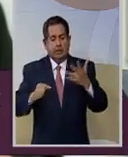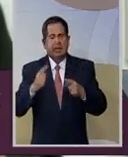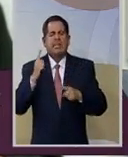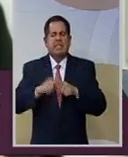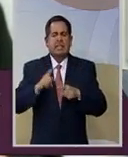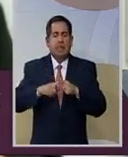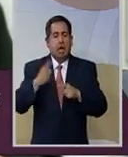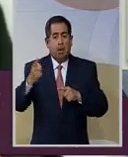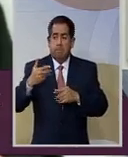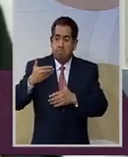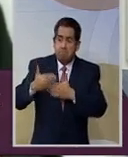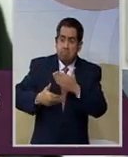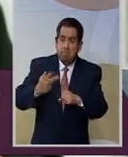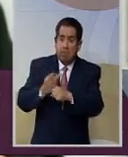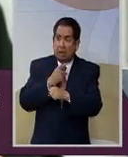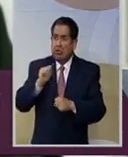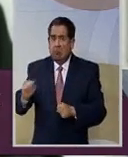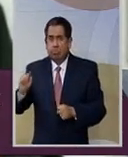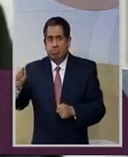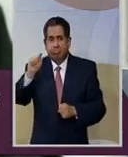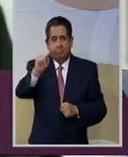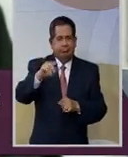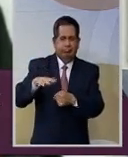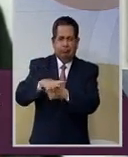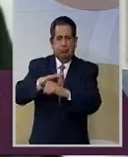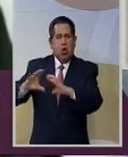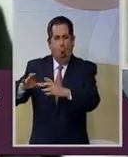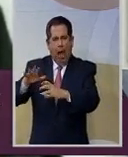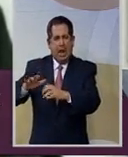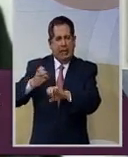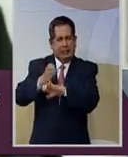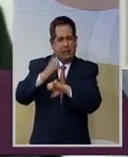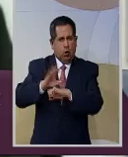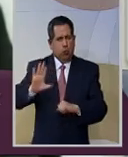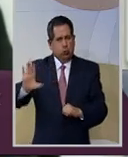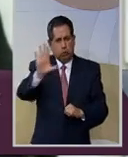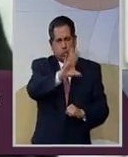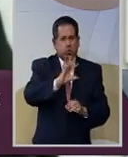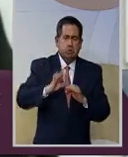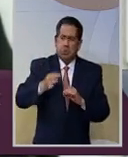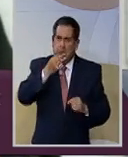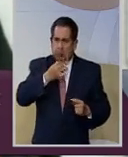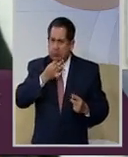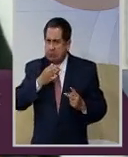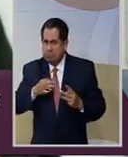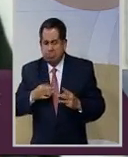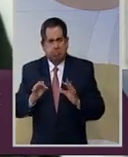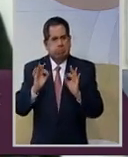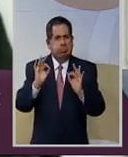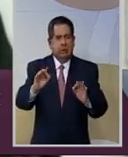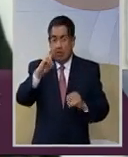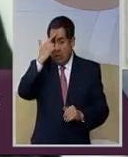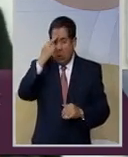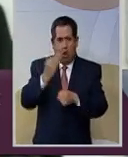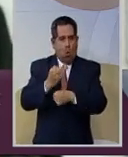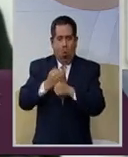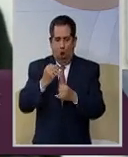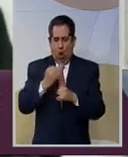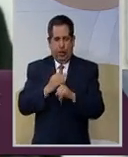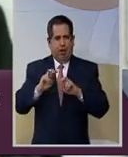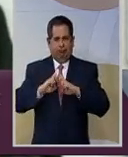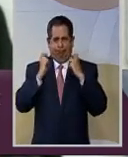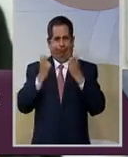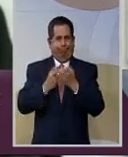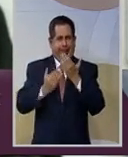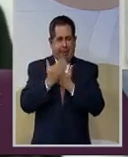la forma como han venido operando los organismos públicos locales electorales en sus estados. Recordemos que ahí tiene que sesionar, igual que nosotros lo